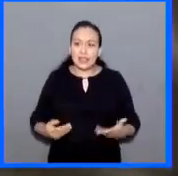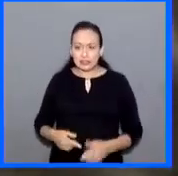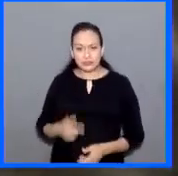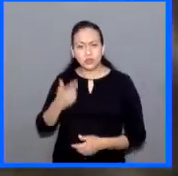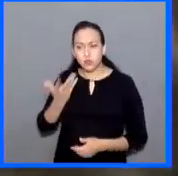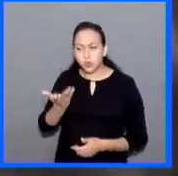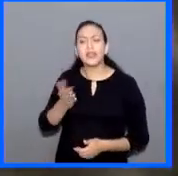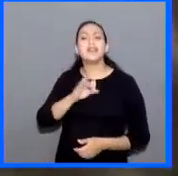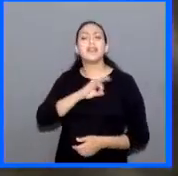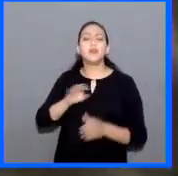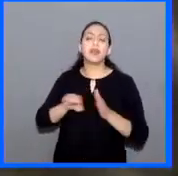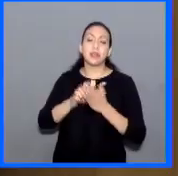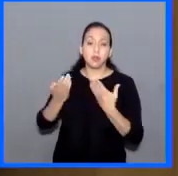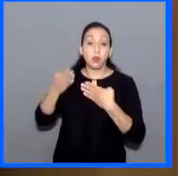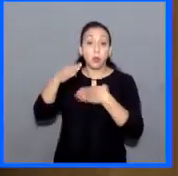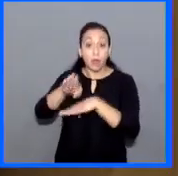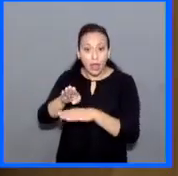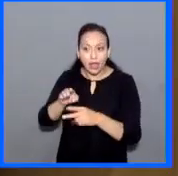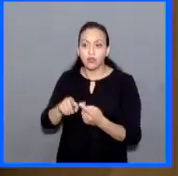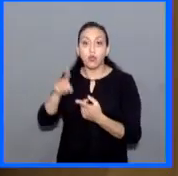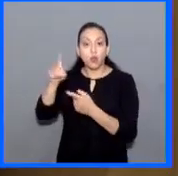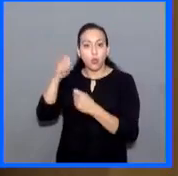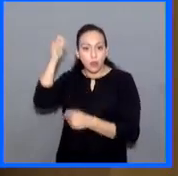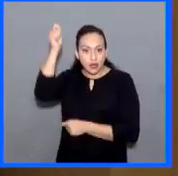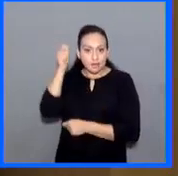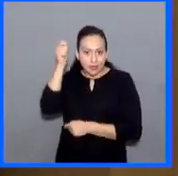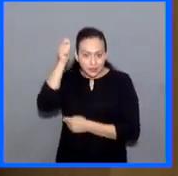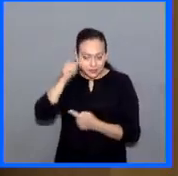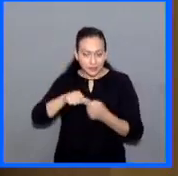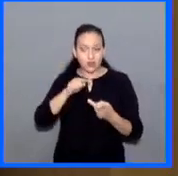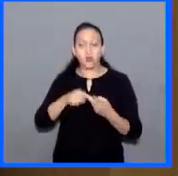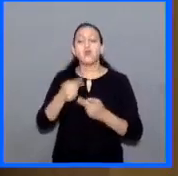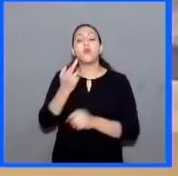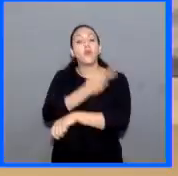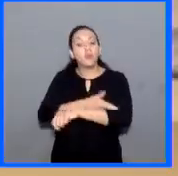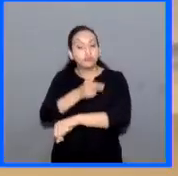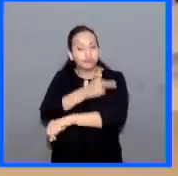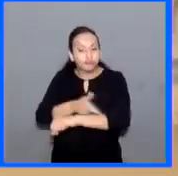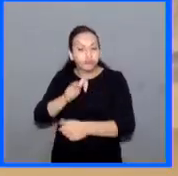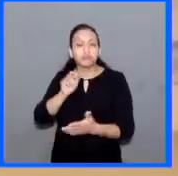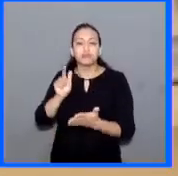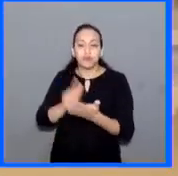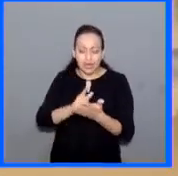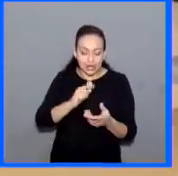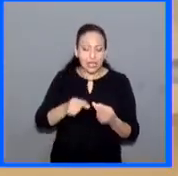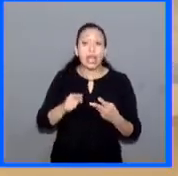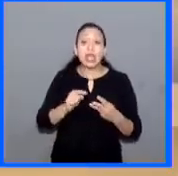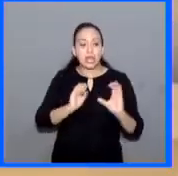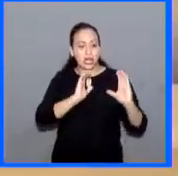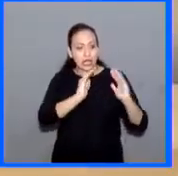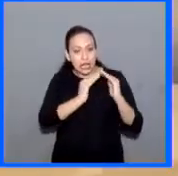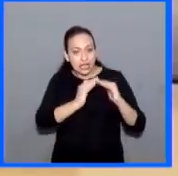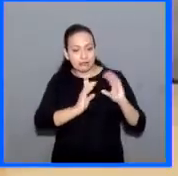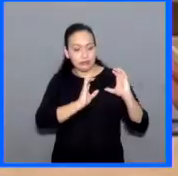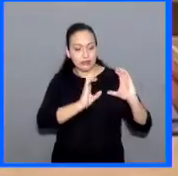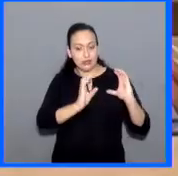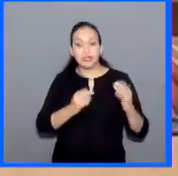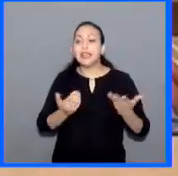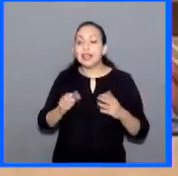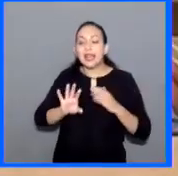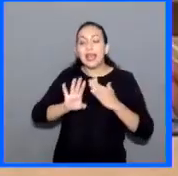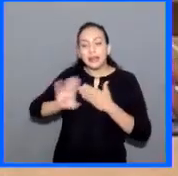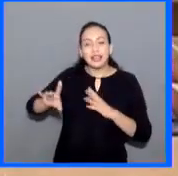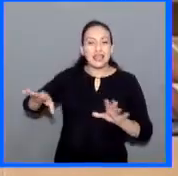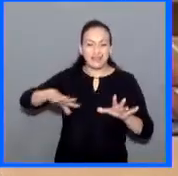cuentas bancarias, cobrar pensiones, realizar trámites legales y salvaguardar bienes, evitando que el patrimonio quede en riesgo